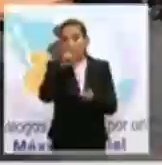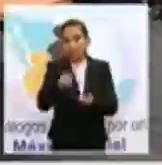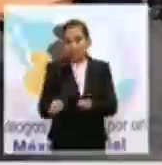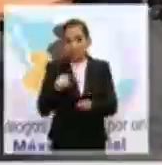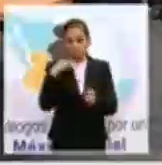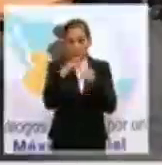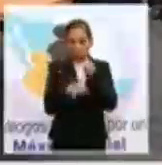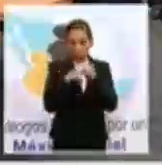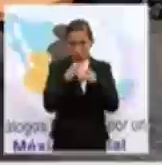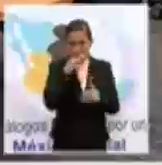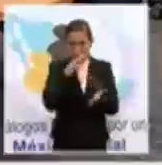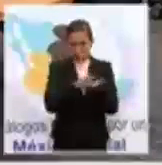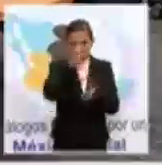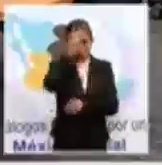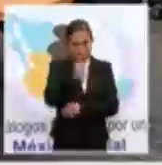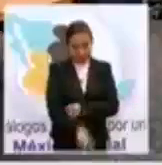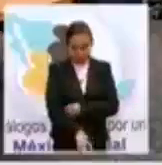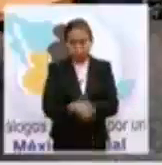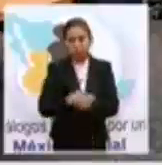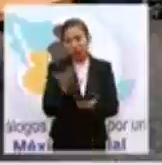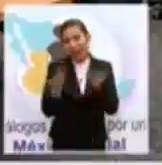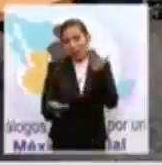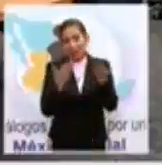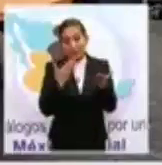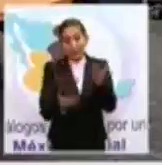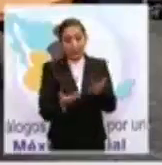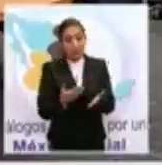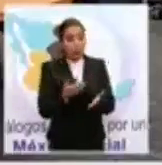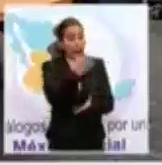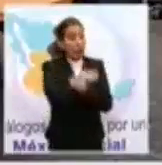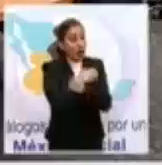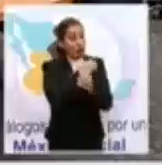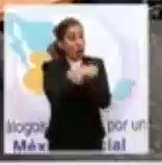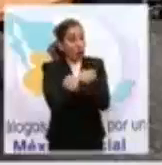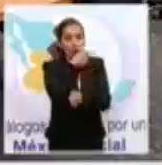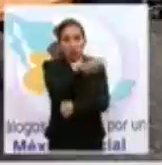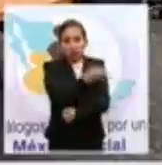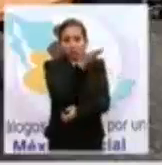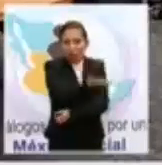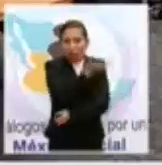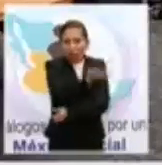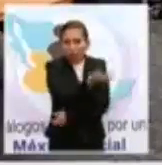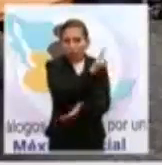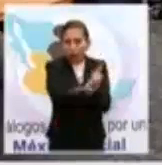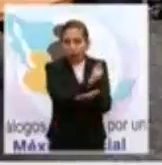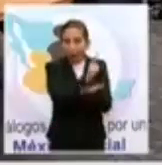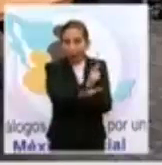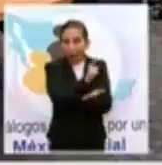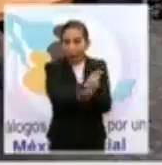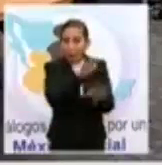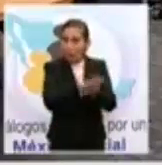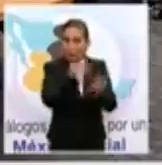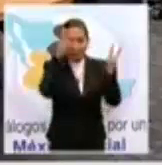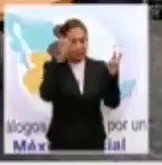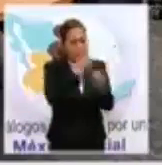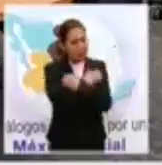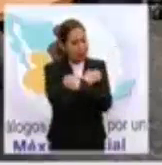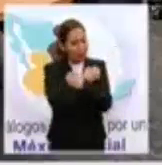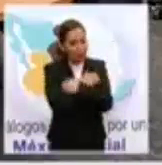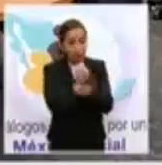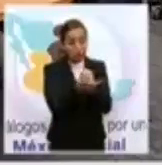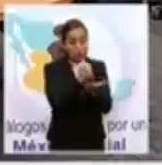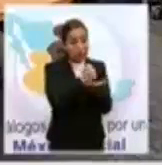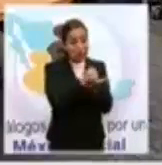sobre el último punto, efectivamente, de repente le pedimos, ¿no?, de más a las reformas y sobre todo a la parte educativa, ¿no?, a la